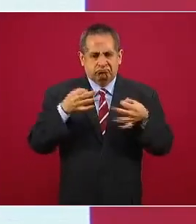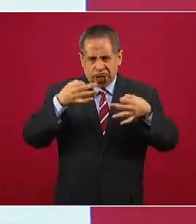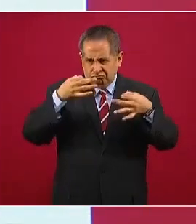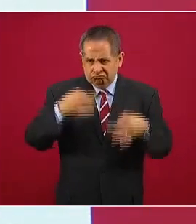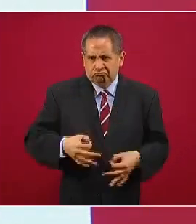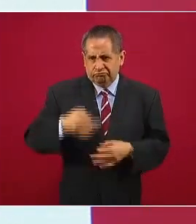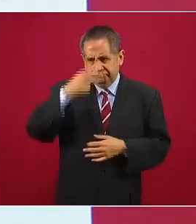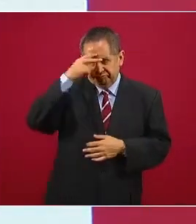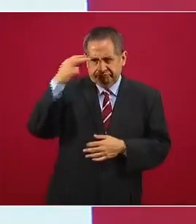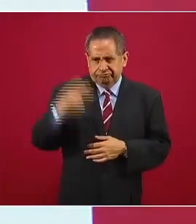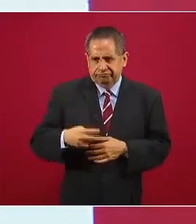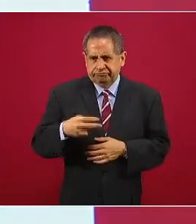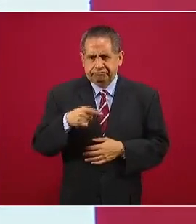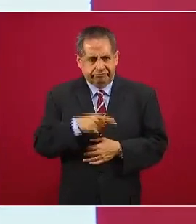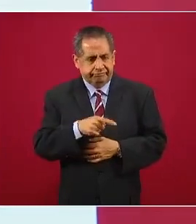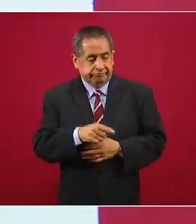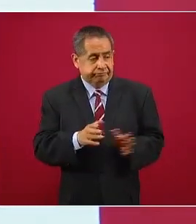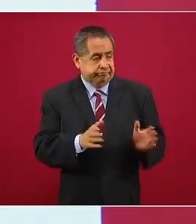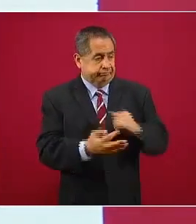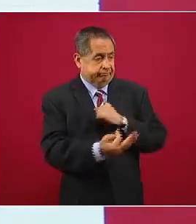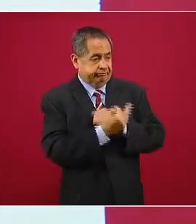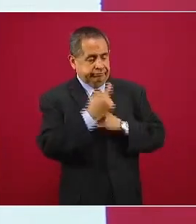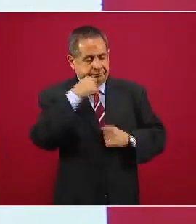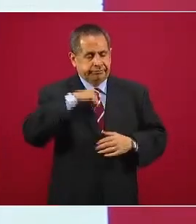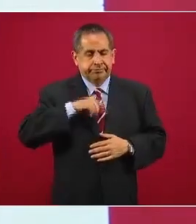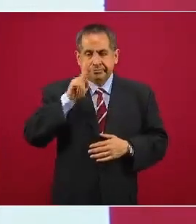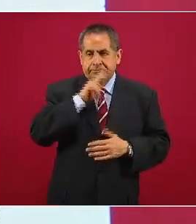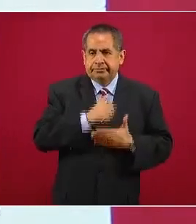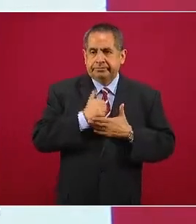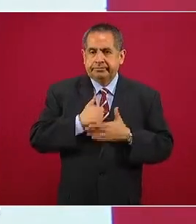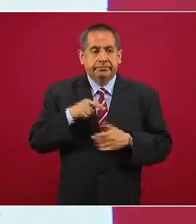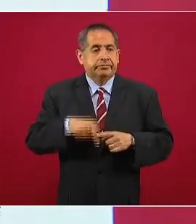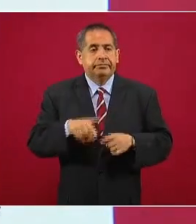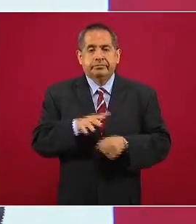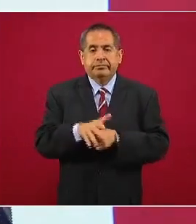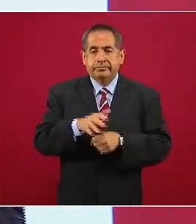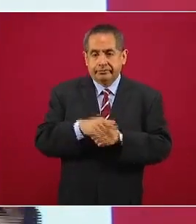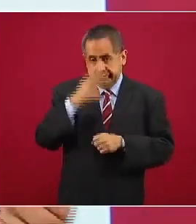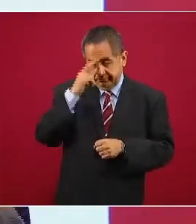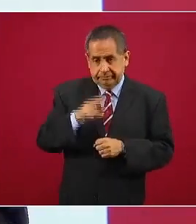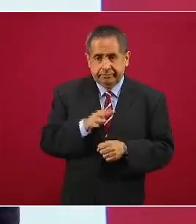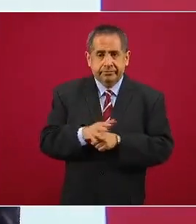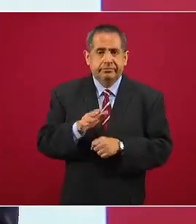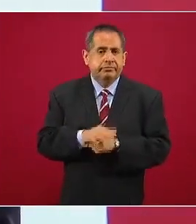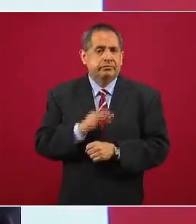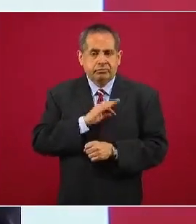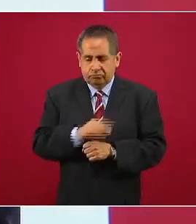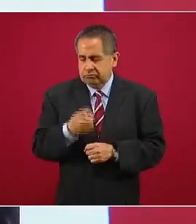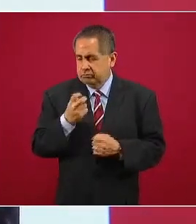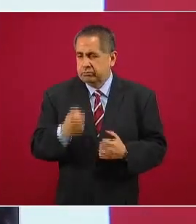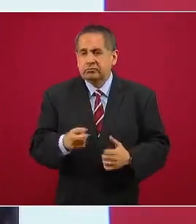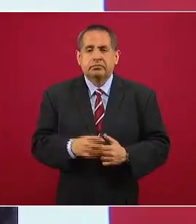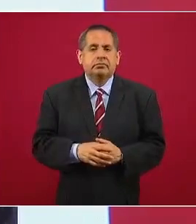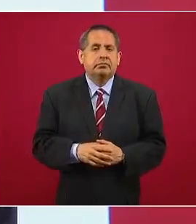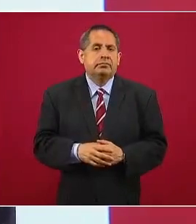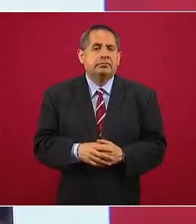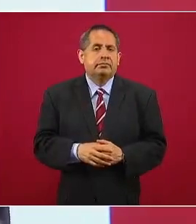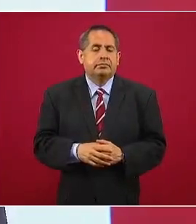ya es disponer en el país de estos equipos.